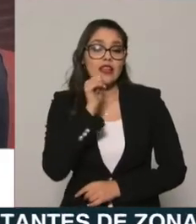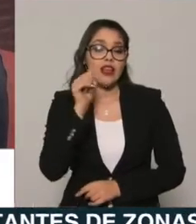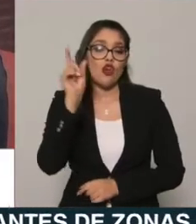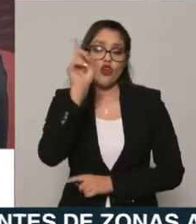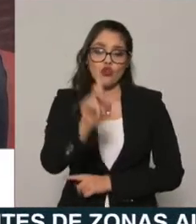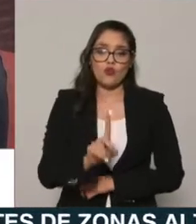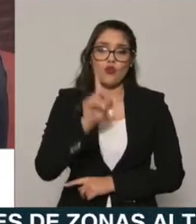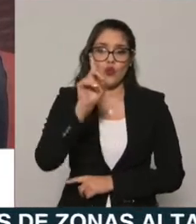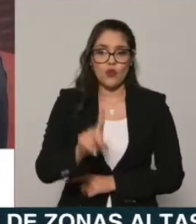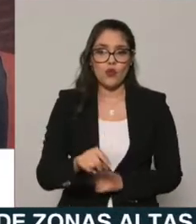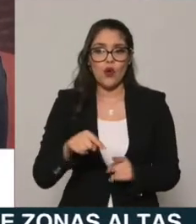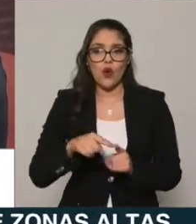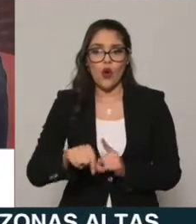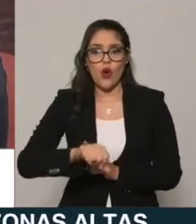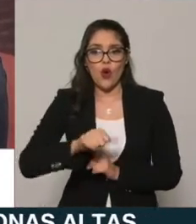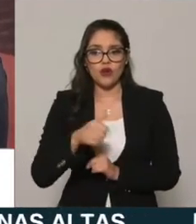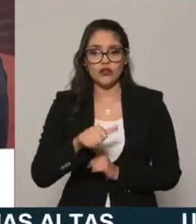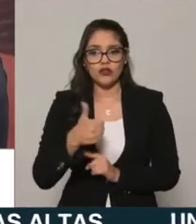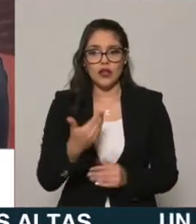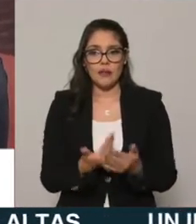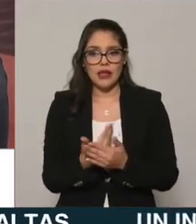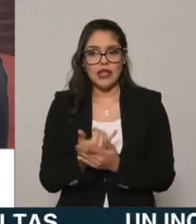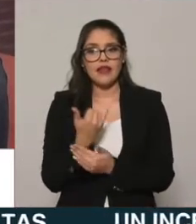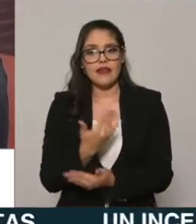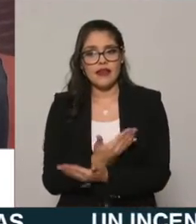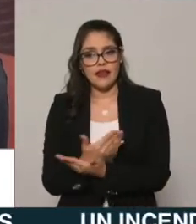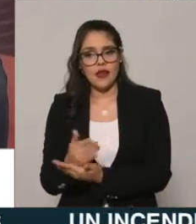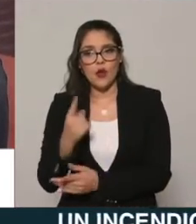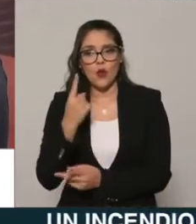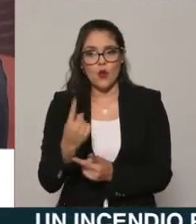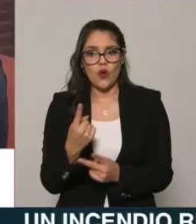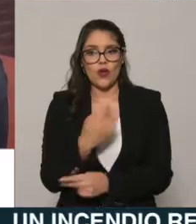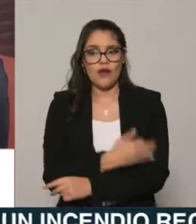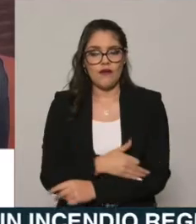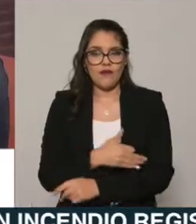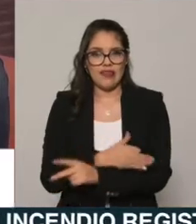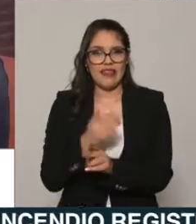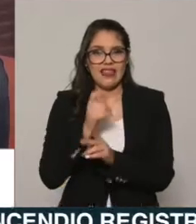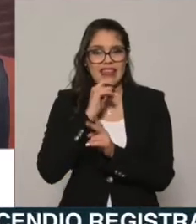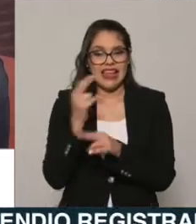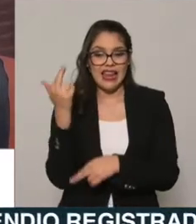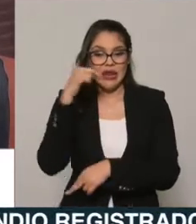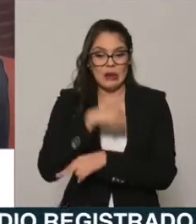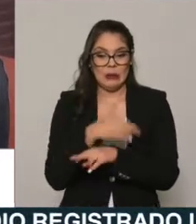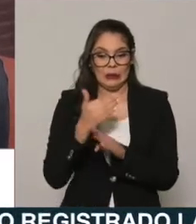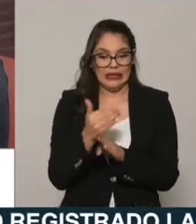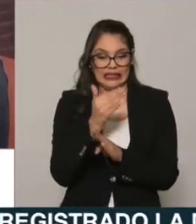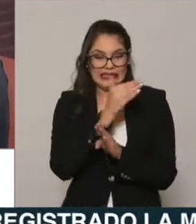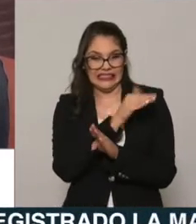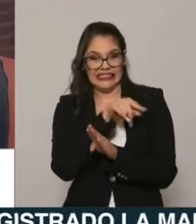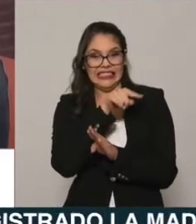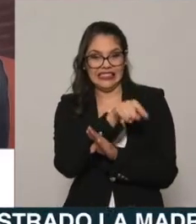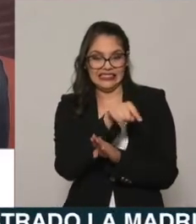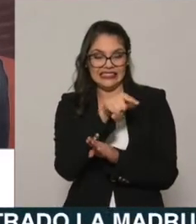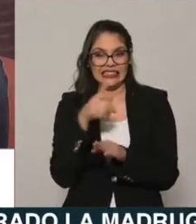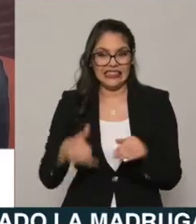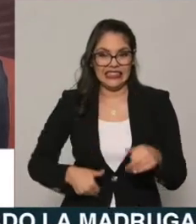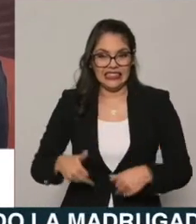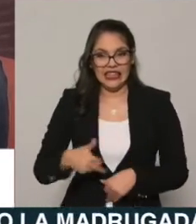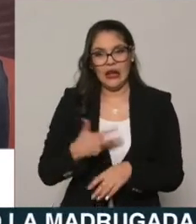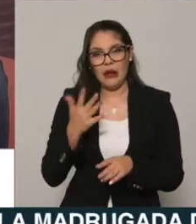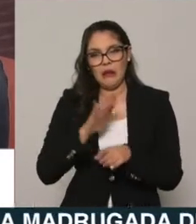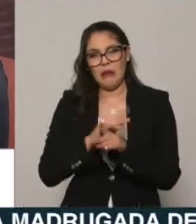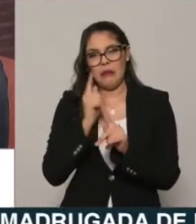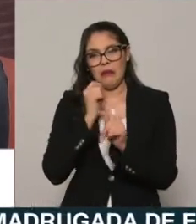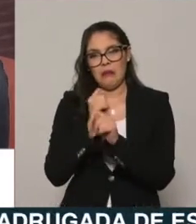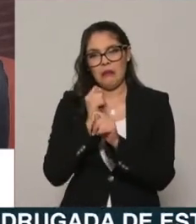de la mañana y a la 1 de la tarde. Es en el Foro Juanacata, que está atrás del Monumento a la Revolución. Como transporte cercano está